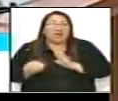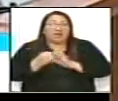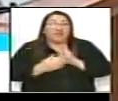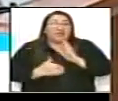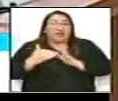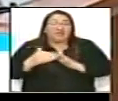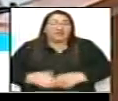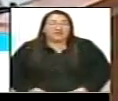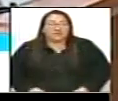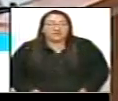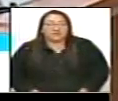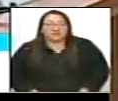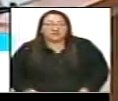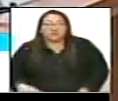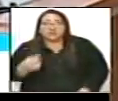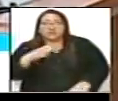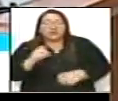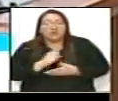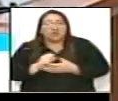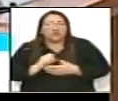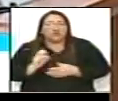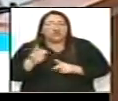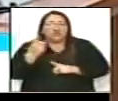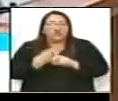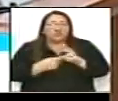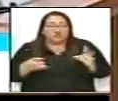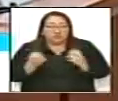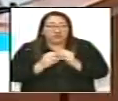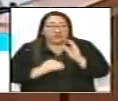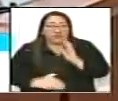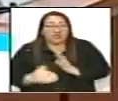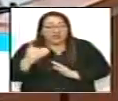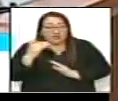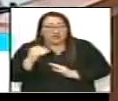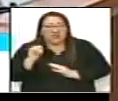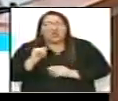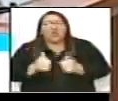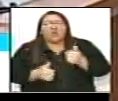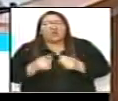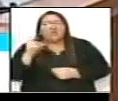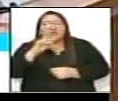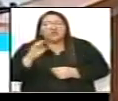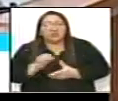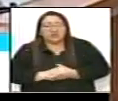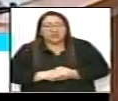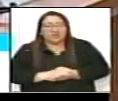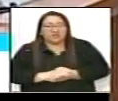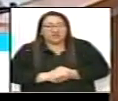13, suscriben un contrato de suma alzada. ¿Y cuál es el monto?